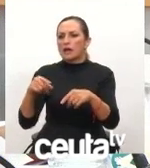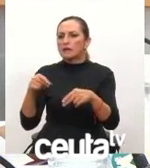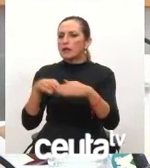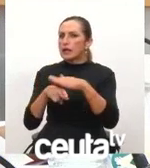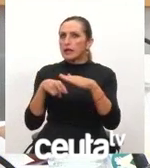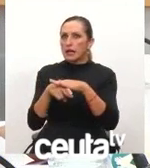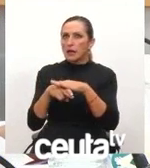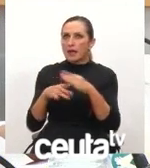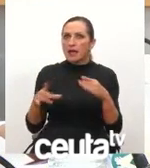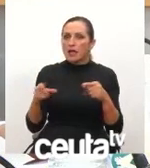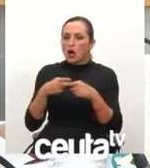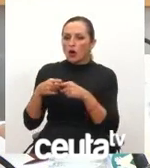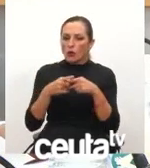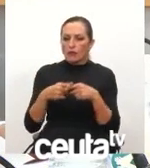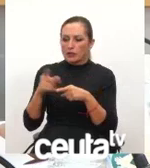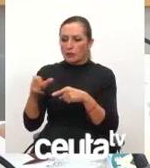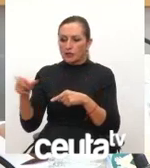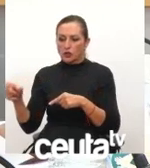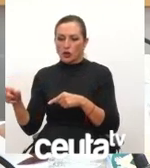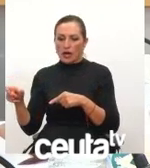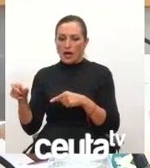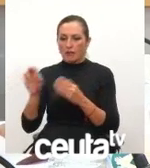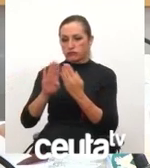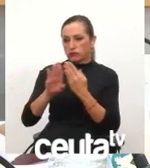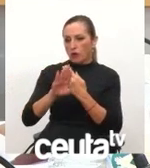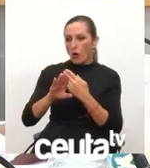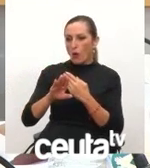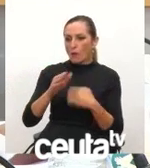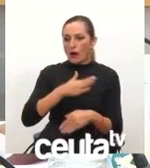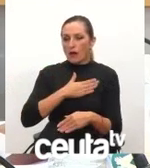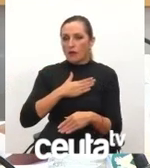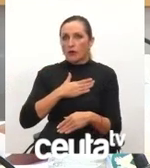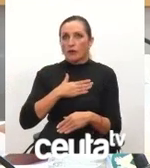uso de residentes y para la propia rotación. ¿Cuánto costó